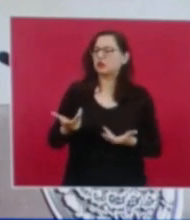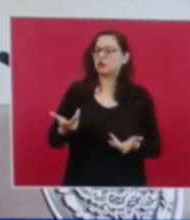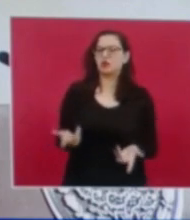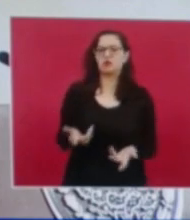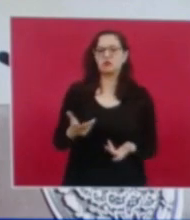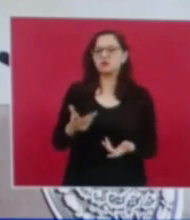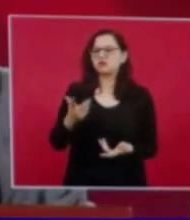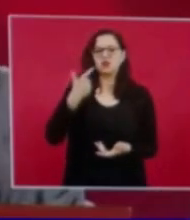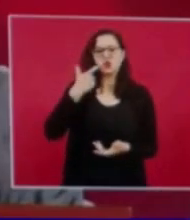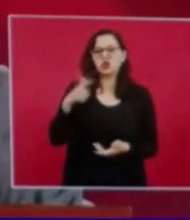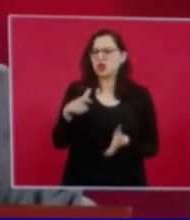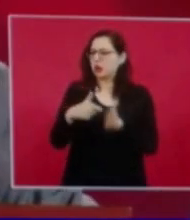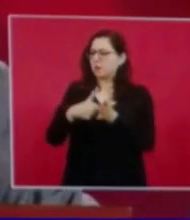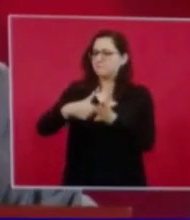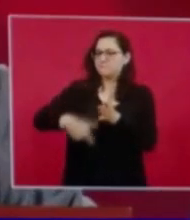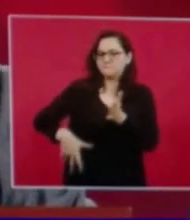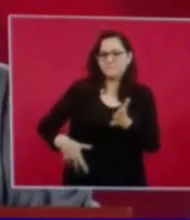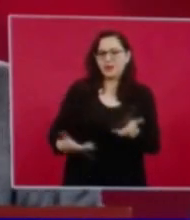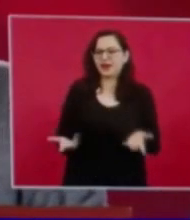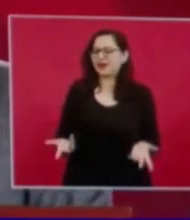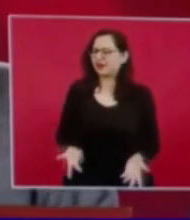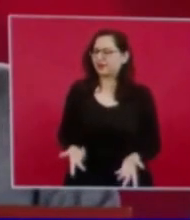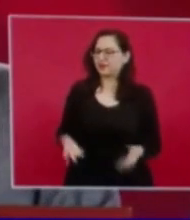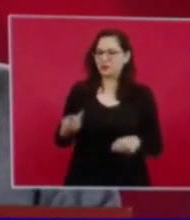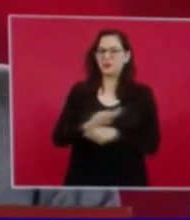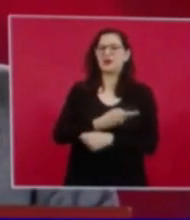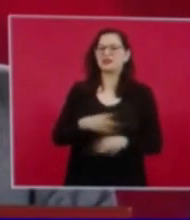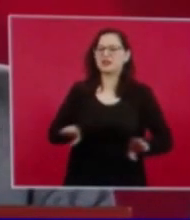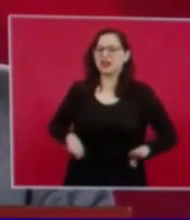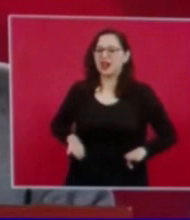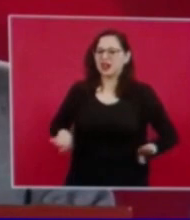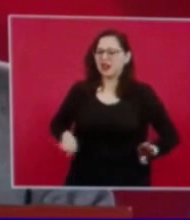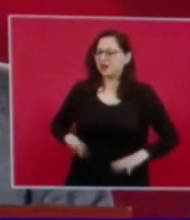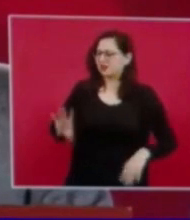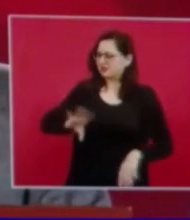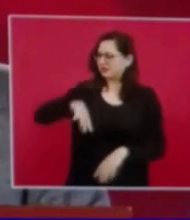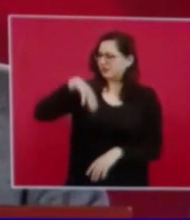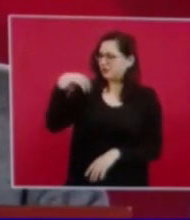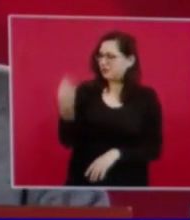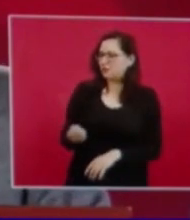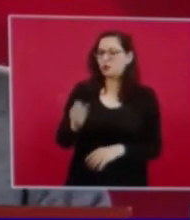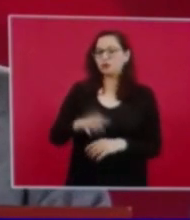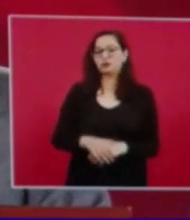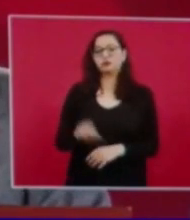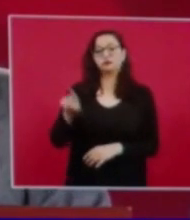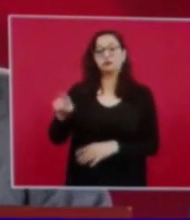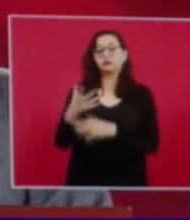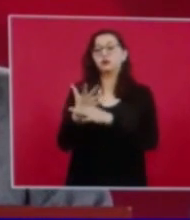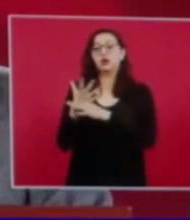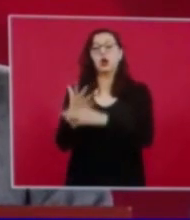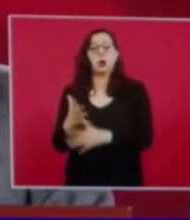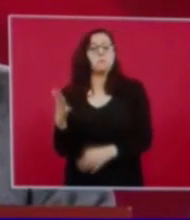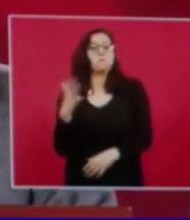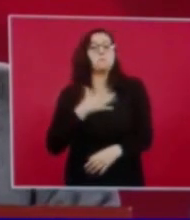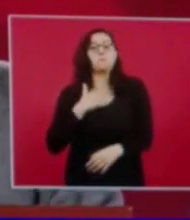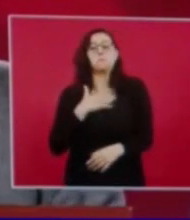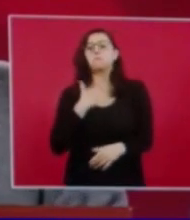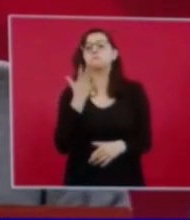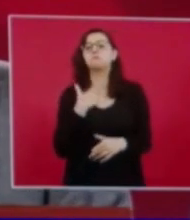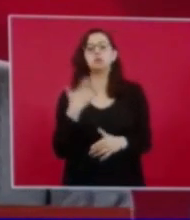provocar negativamente actores que están haciendo abajo serio un trabajo honesto